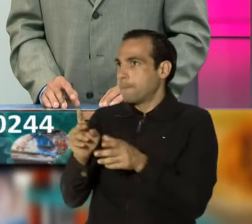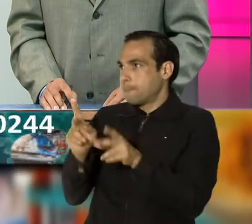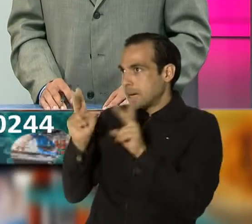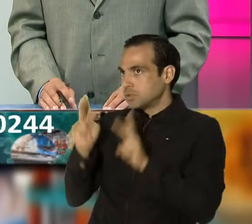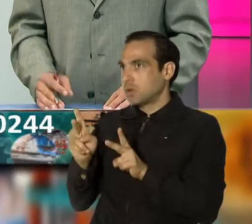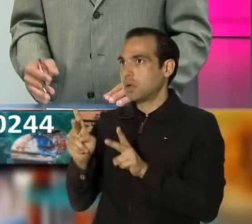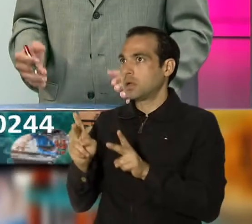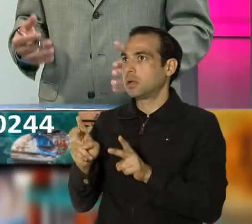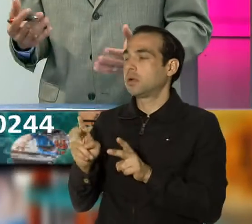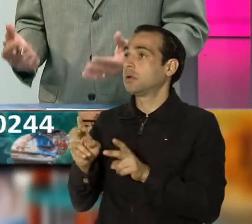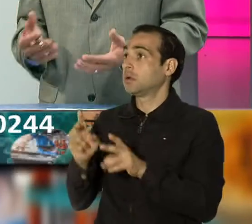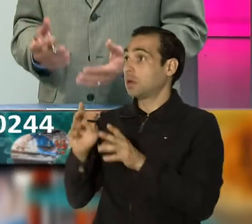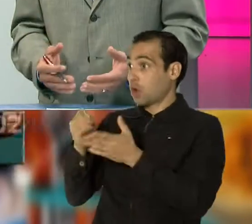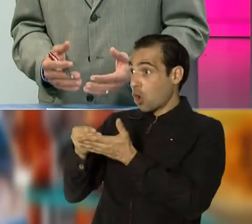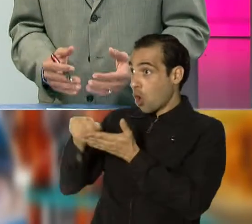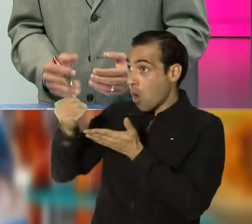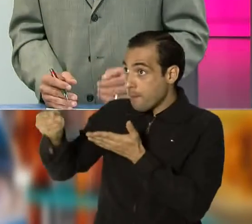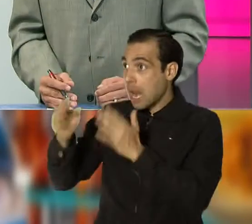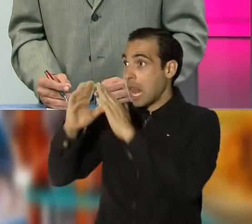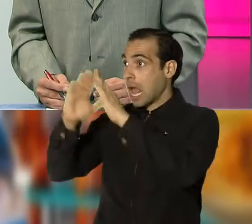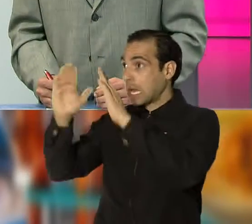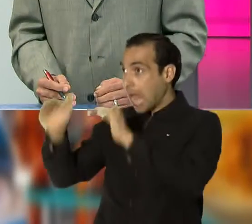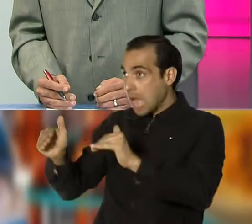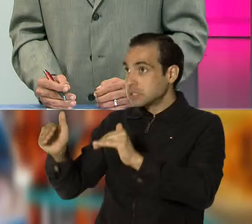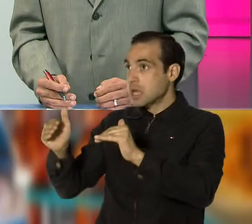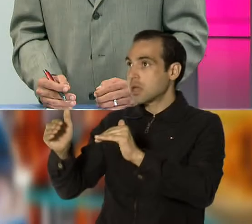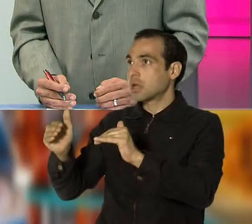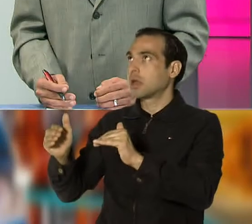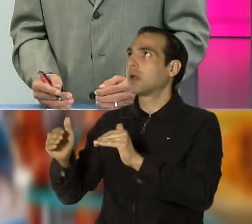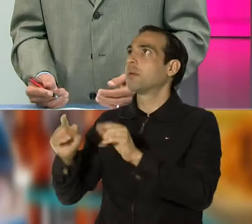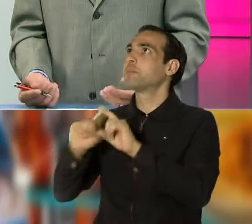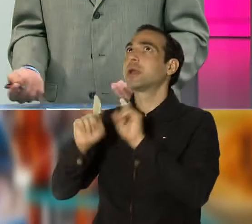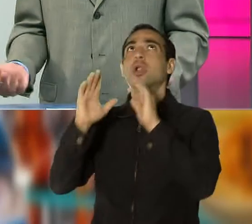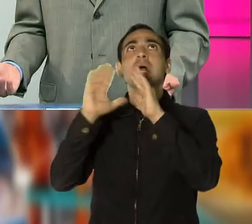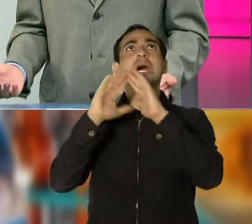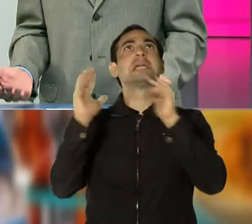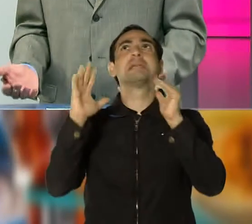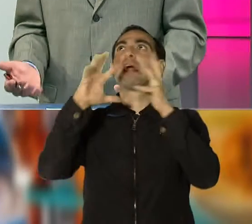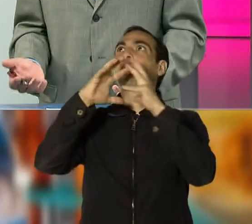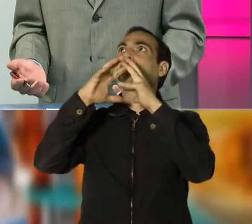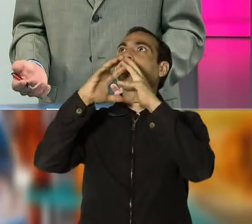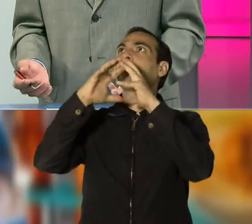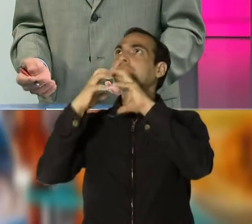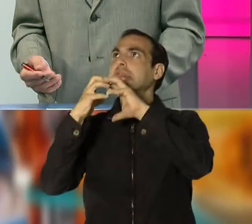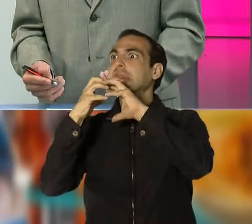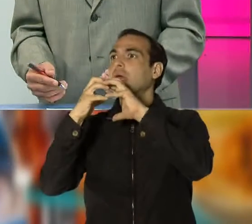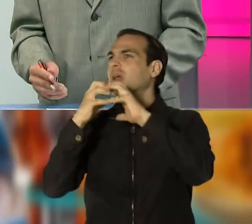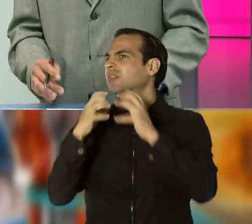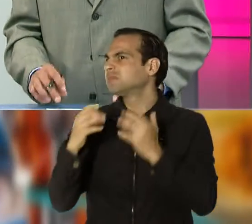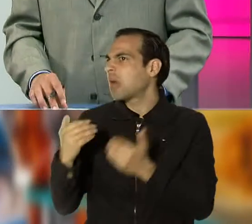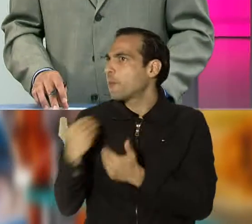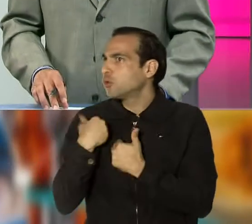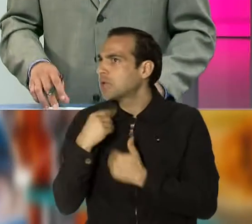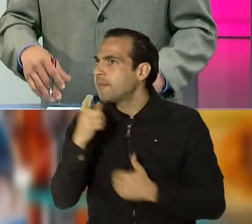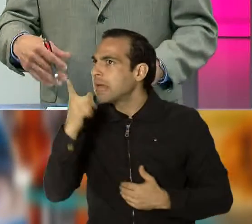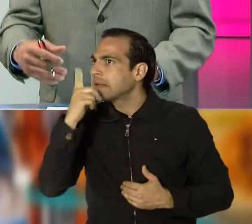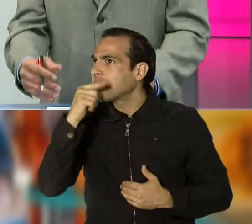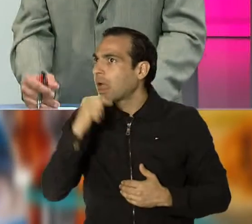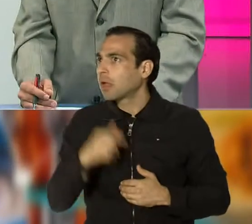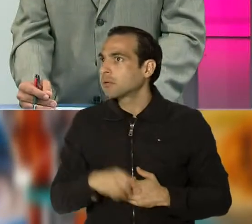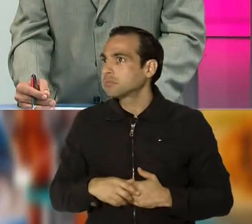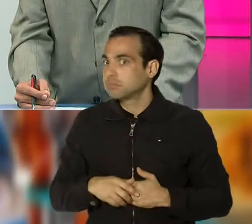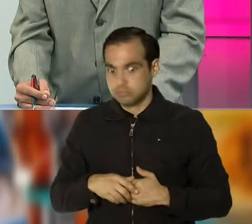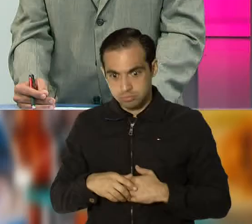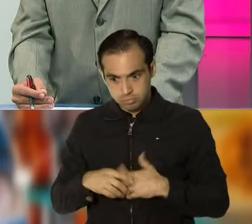esa residencia. ¿A quién le corresponde finalmente hacerse cargo de ello? Porque aún todavía ese cliente se lo debe